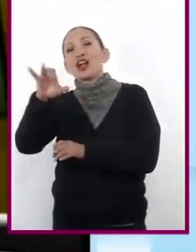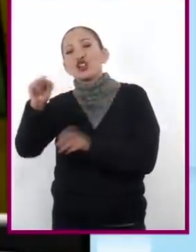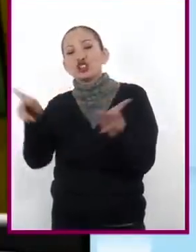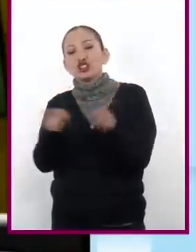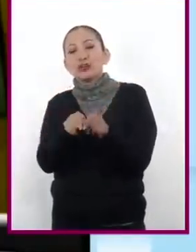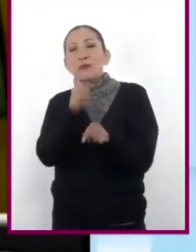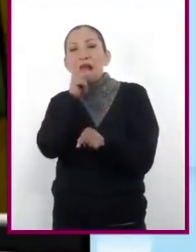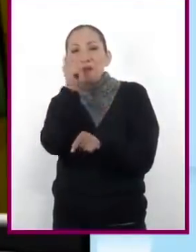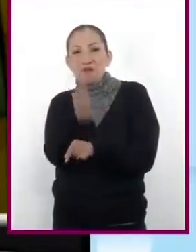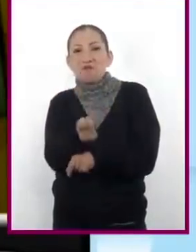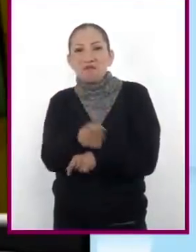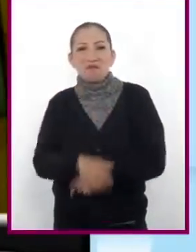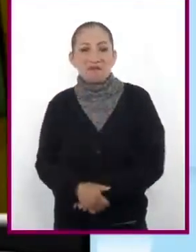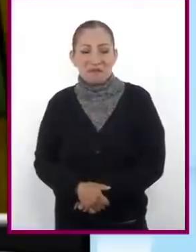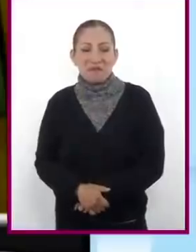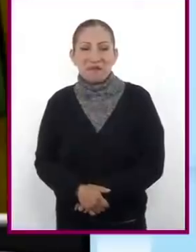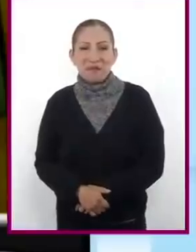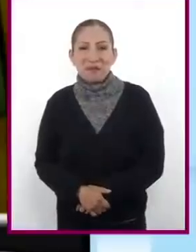vendría